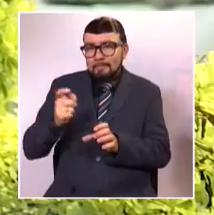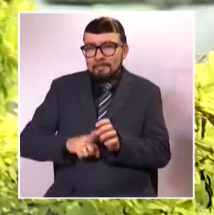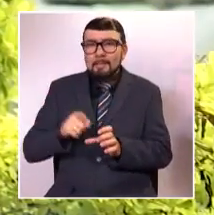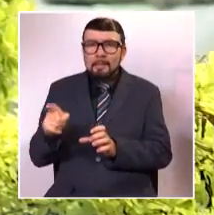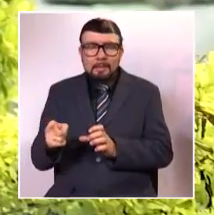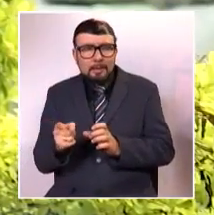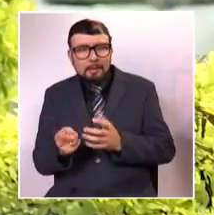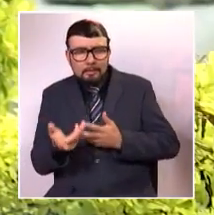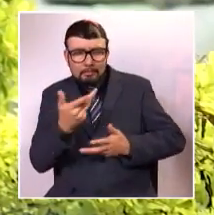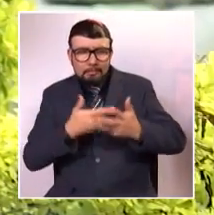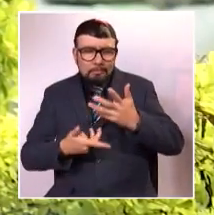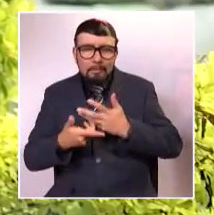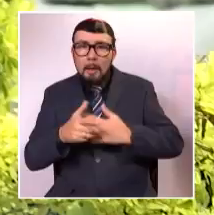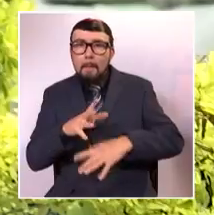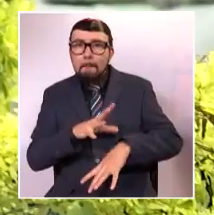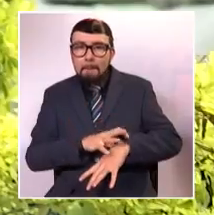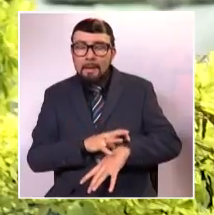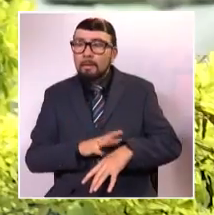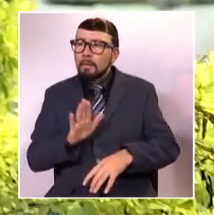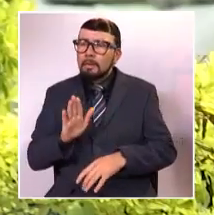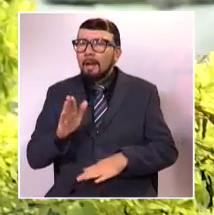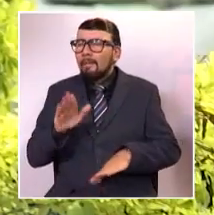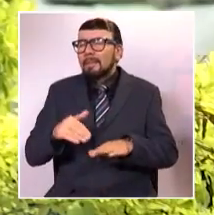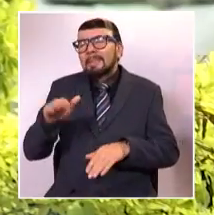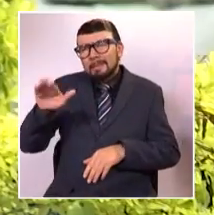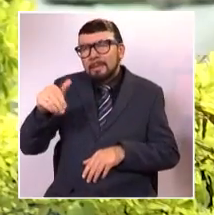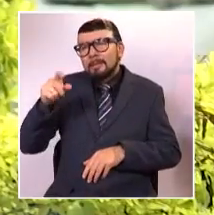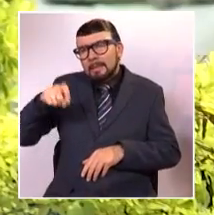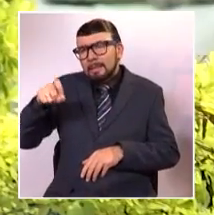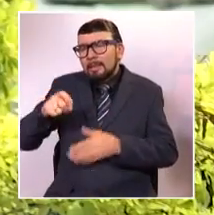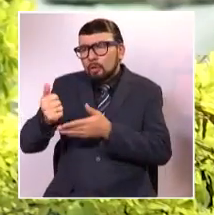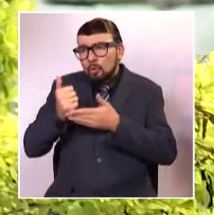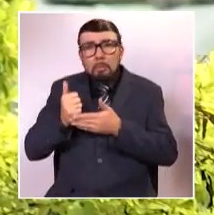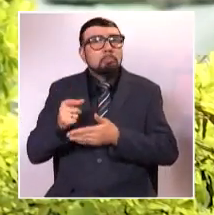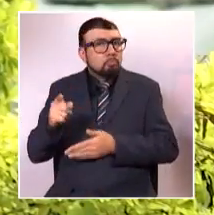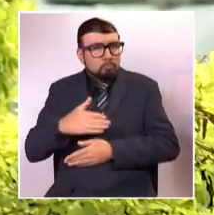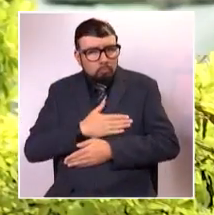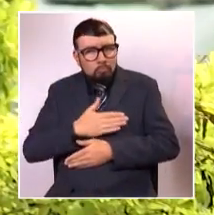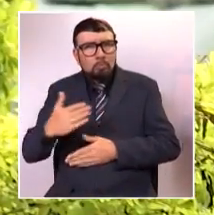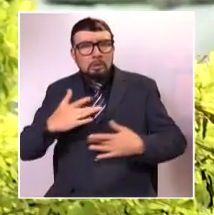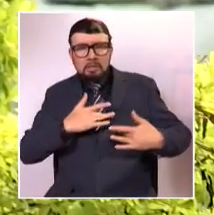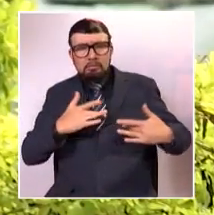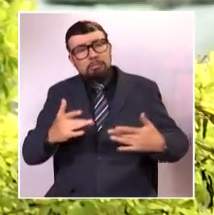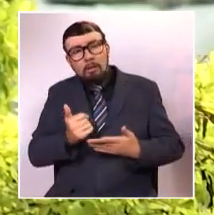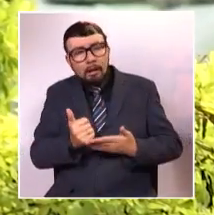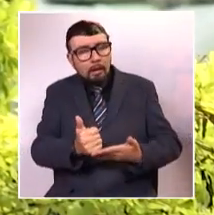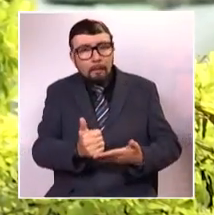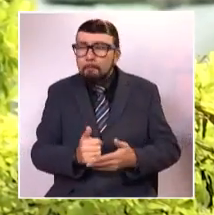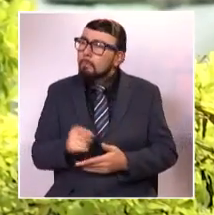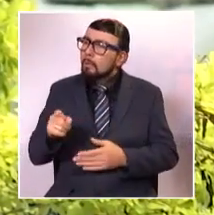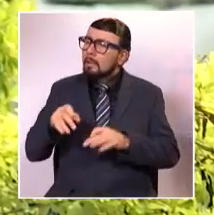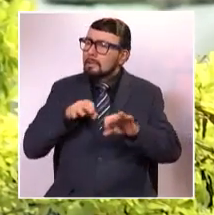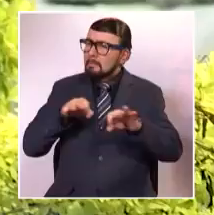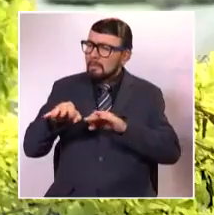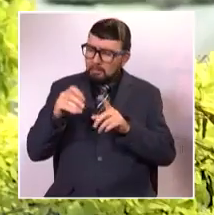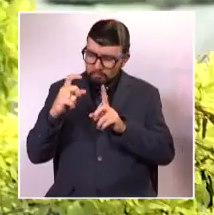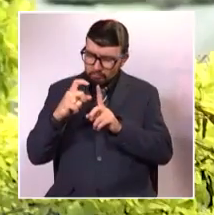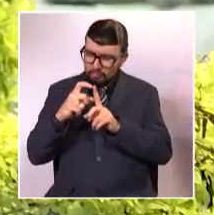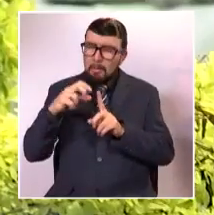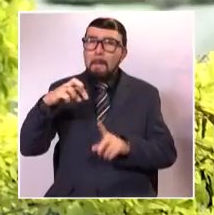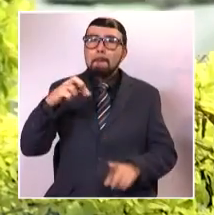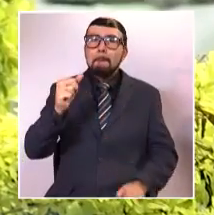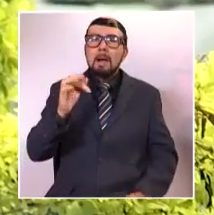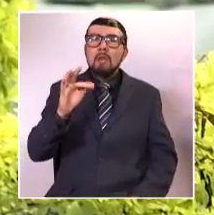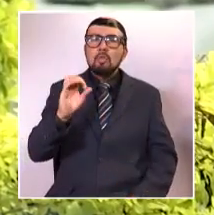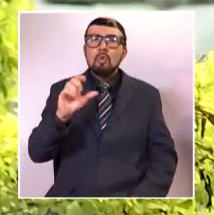pacientes. Cuando tenemos la necesidad de llamarlo, él viene y nos colabora. Él nos va a explicar qué es patología, cuál es su